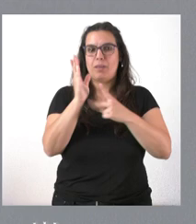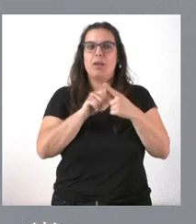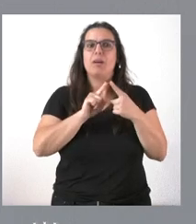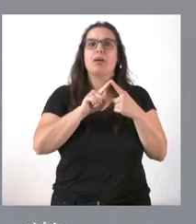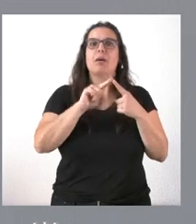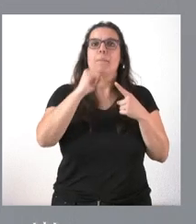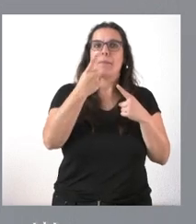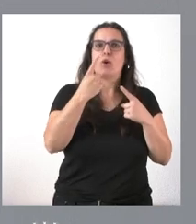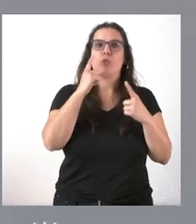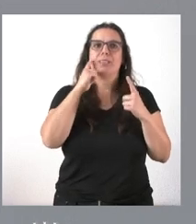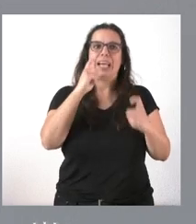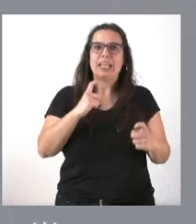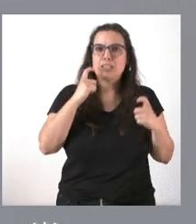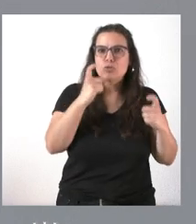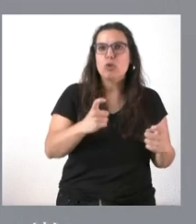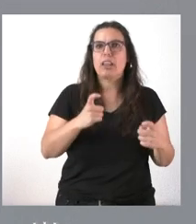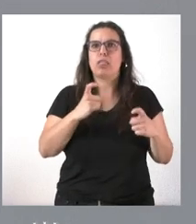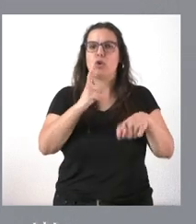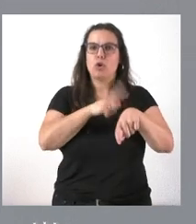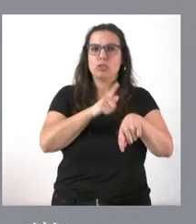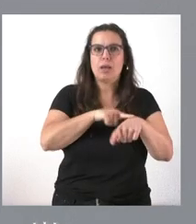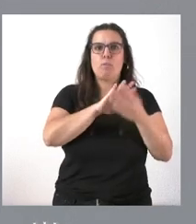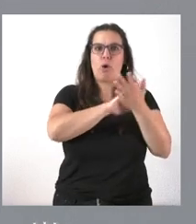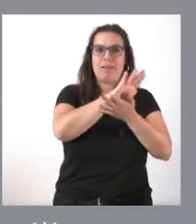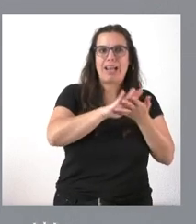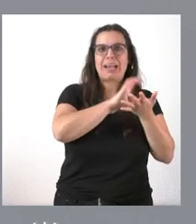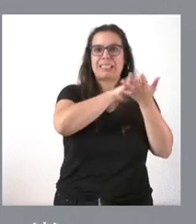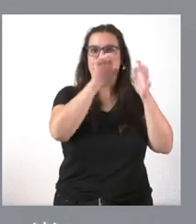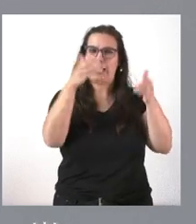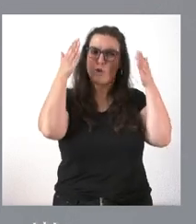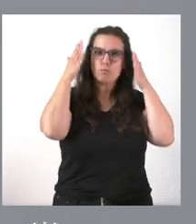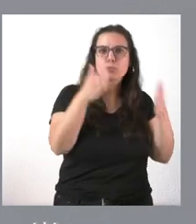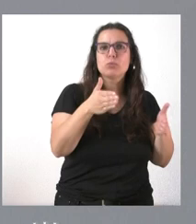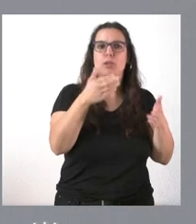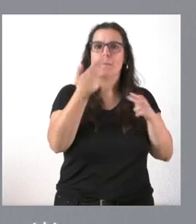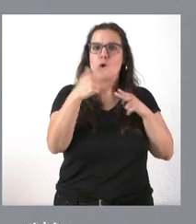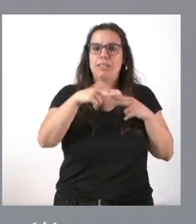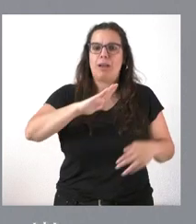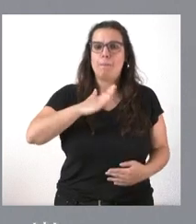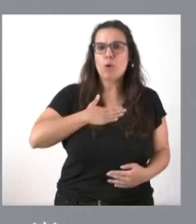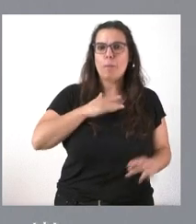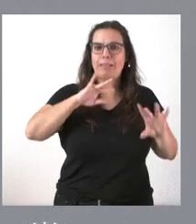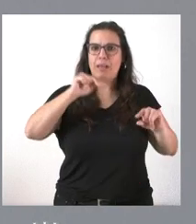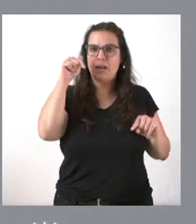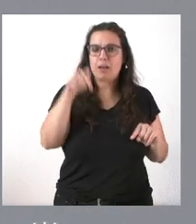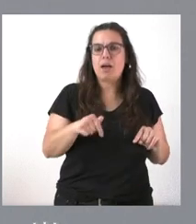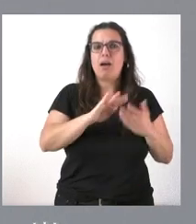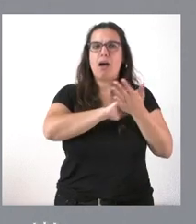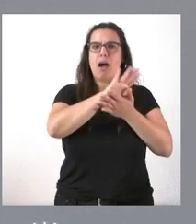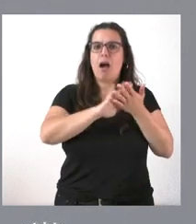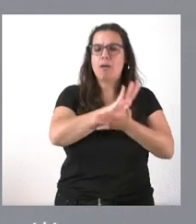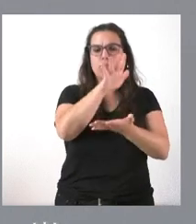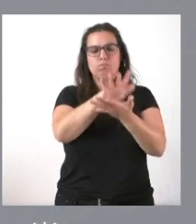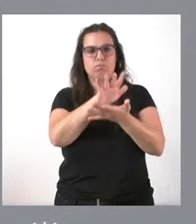la pena el esfuerzo dedicar un tiempo a hablar de Castilla y León a hablar de las políticas de Castilla y León a hablar con